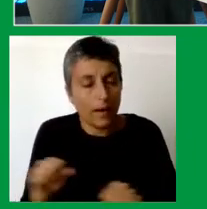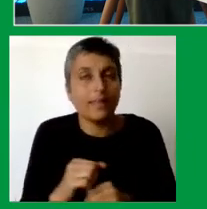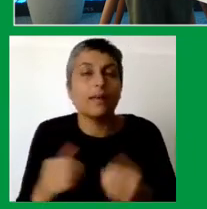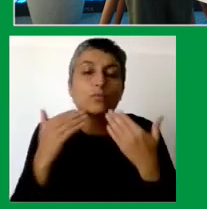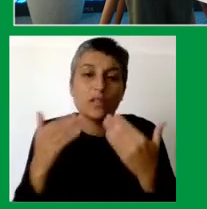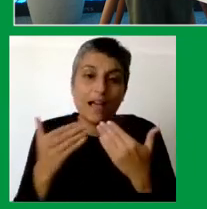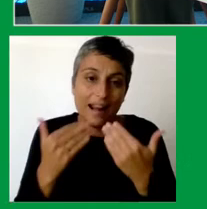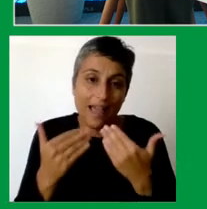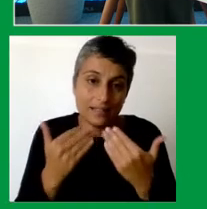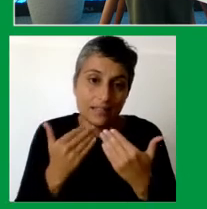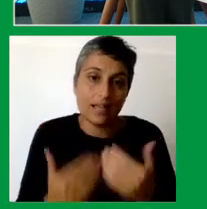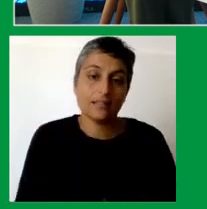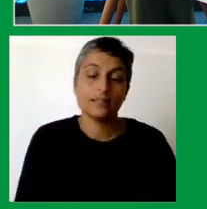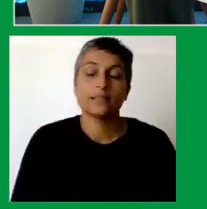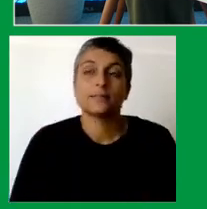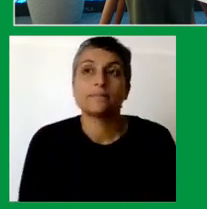montón